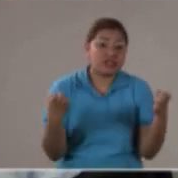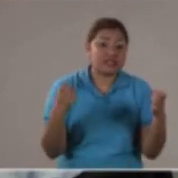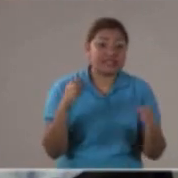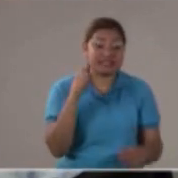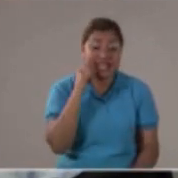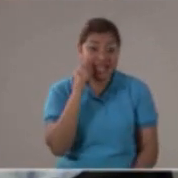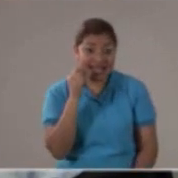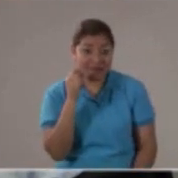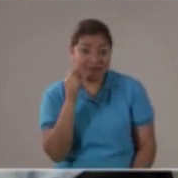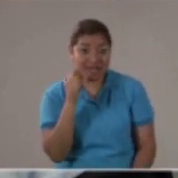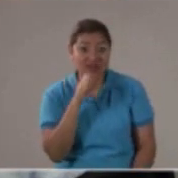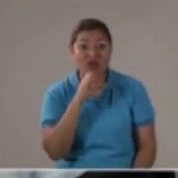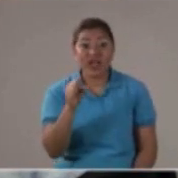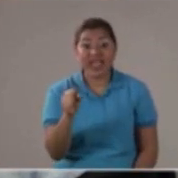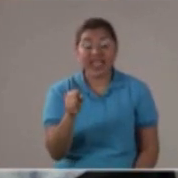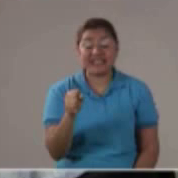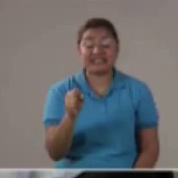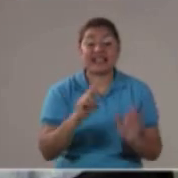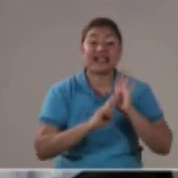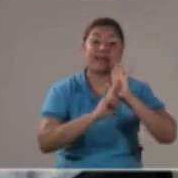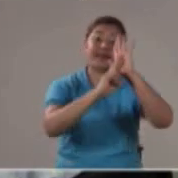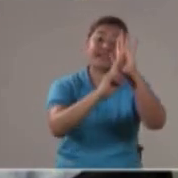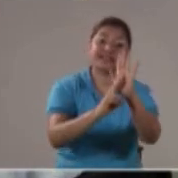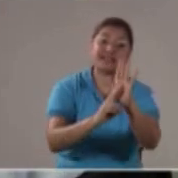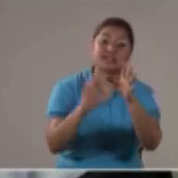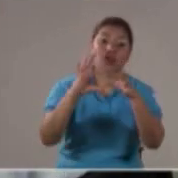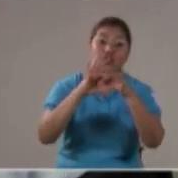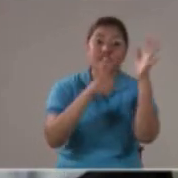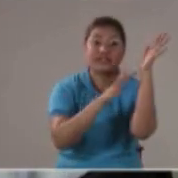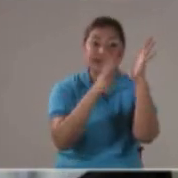viste? Te pusimos así que los dos salieron de Jesús hoy.